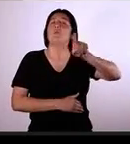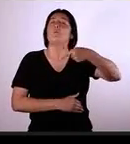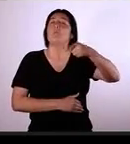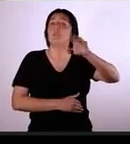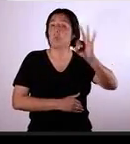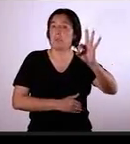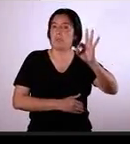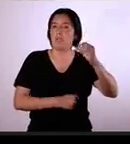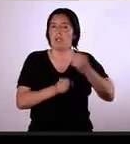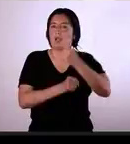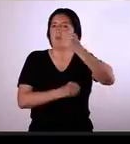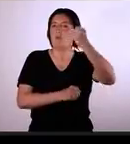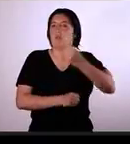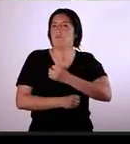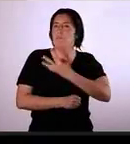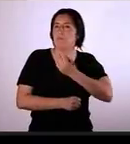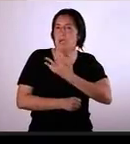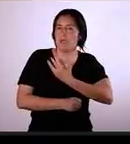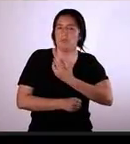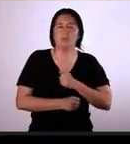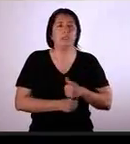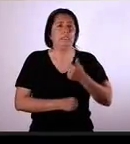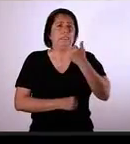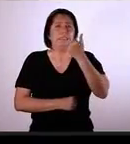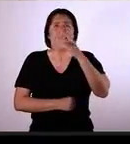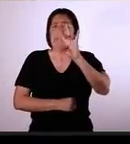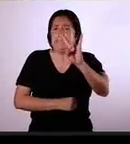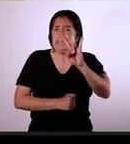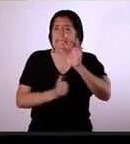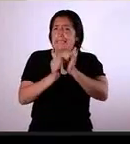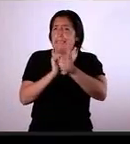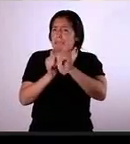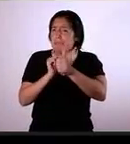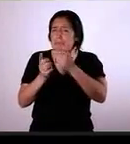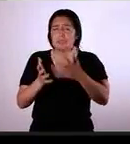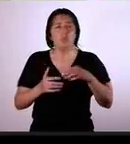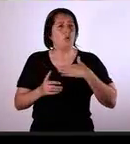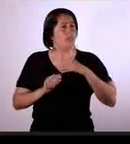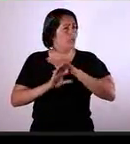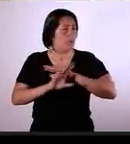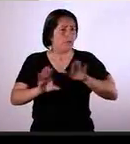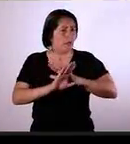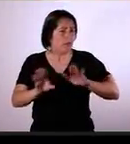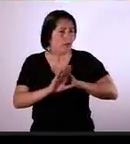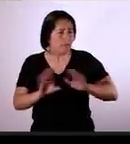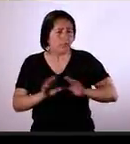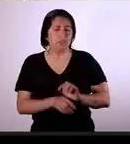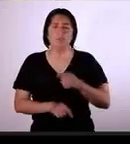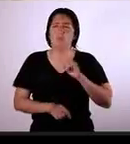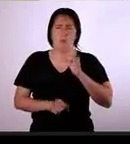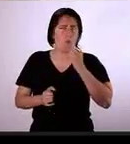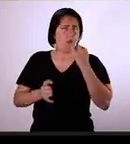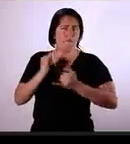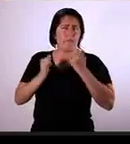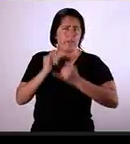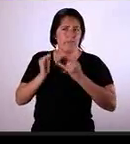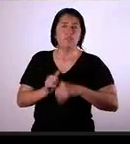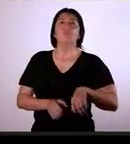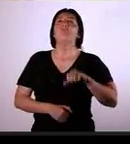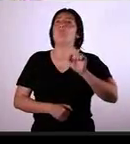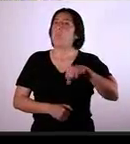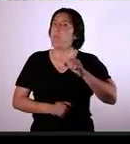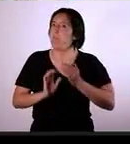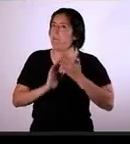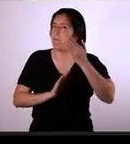2009 arrancó ganando en mayo y ese año ganó 17 campeonatos. Y yo le decía, ya basta, Caterina, ya basta. Y decía, la final, y fuimos a